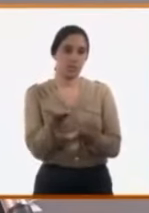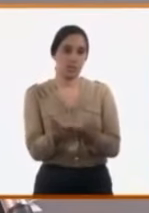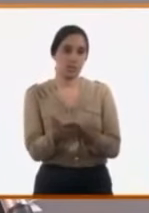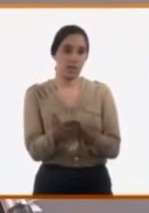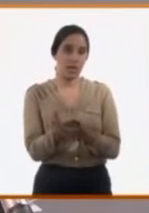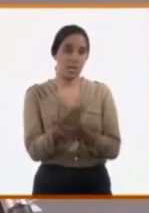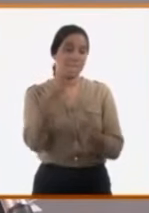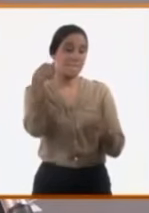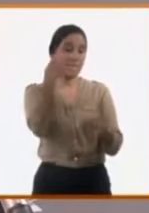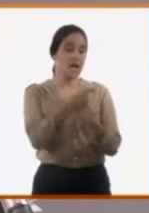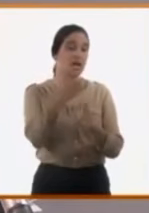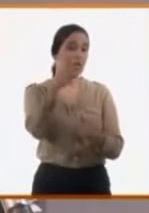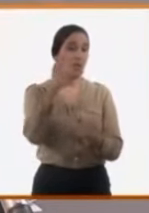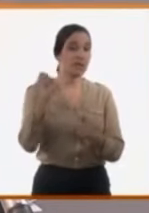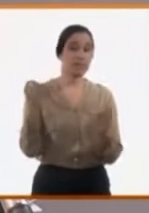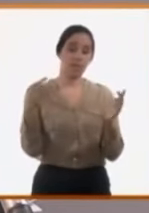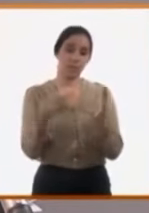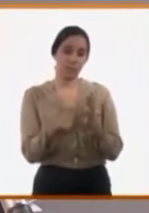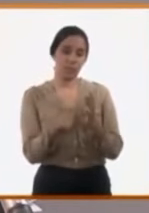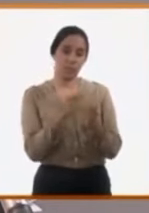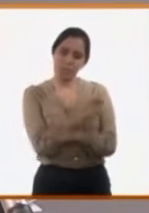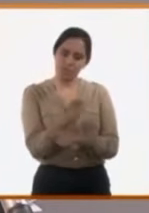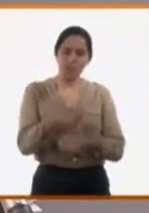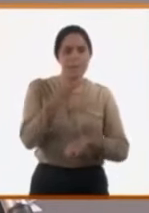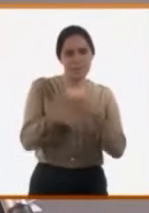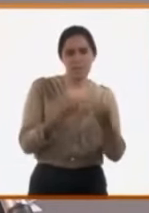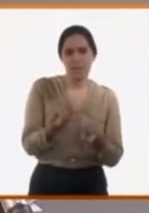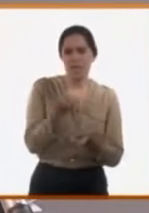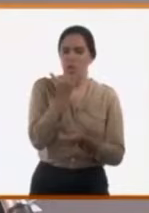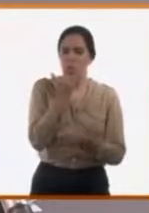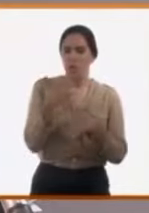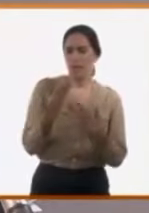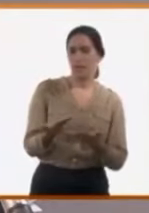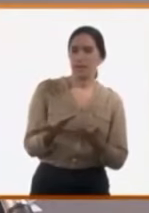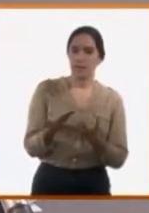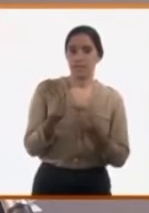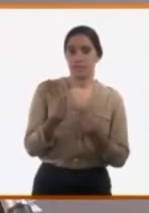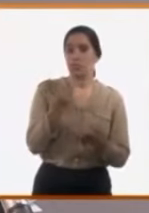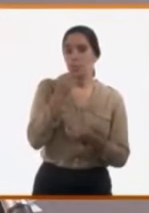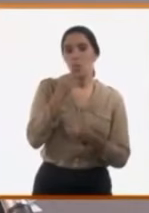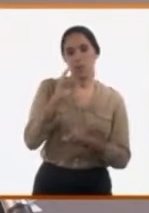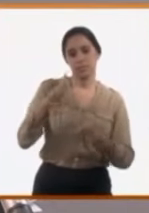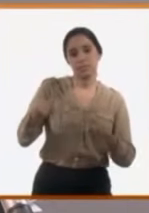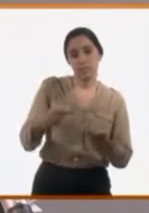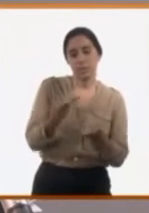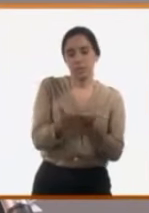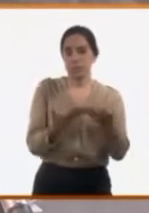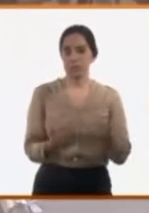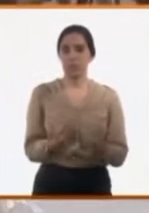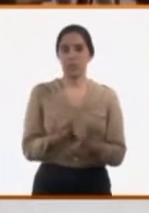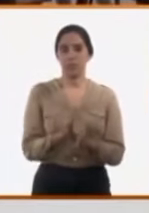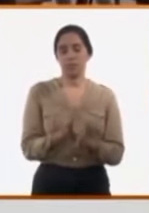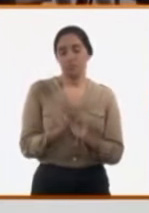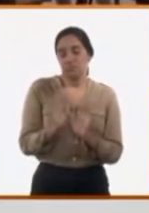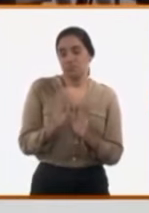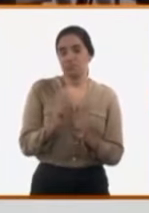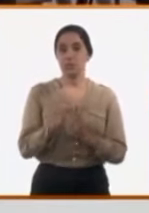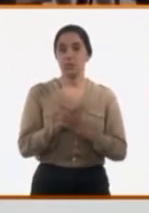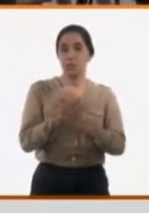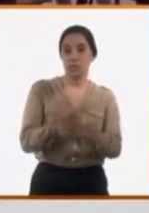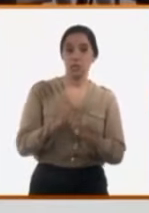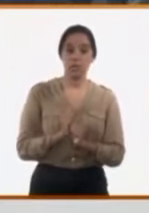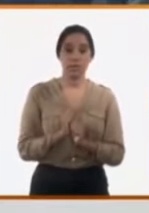40 puntos que un profesor le expliquen que se equivocó Así que realmente hay oportunidades los